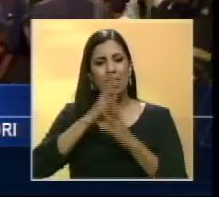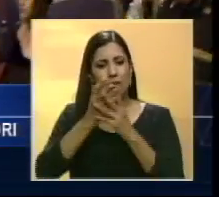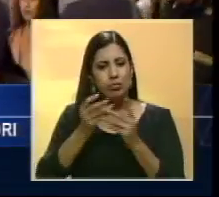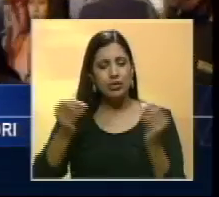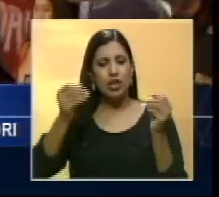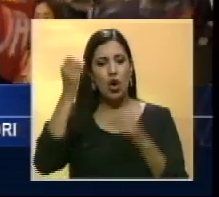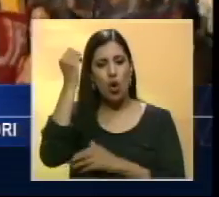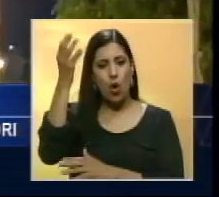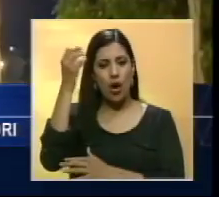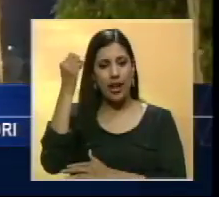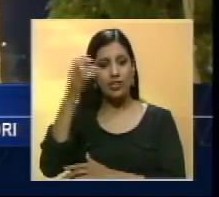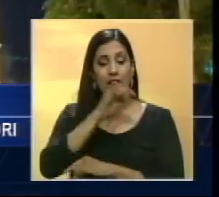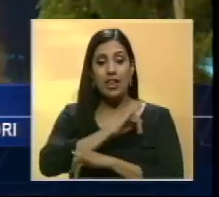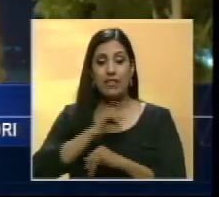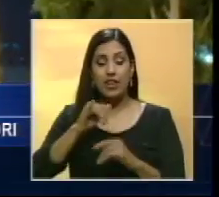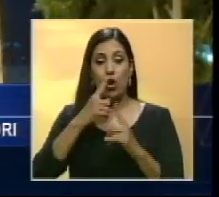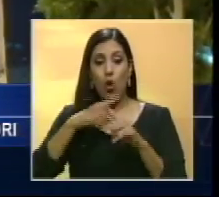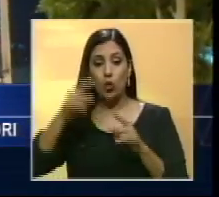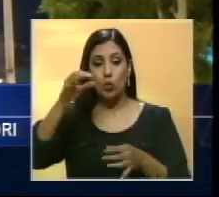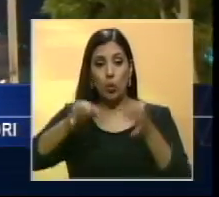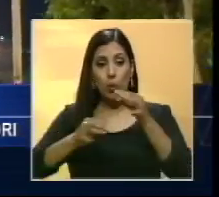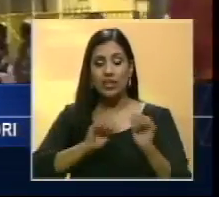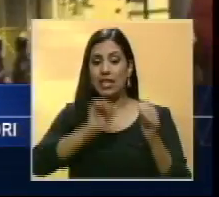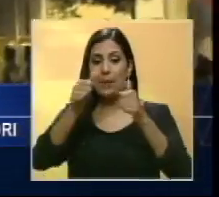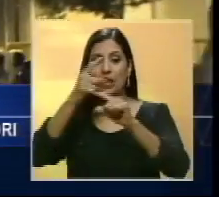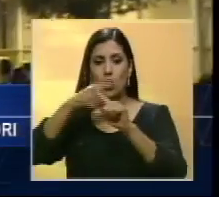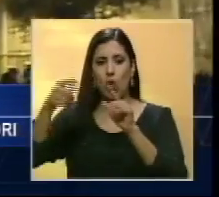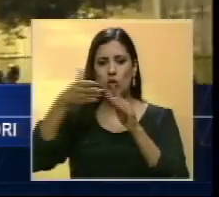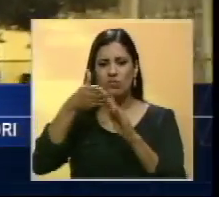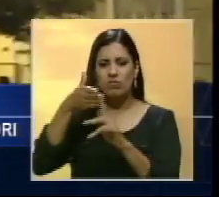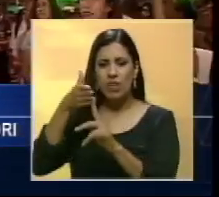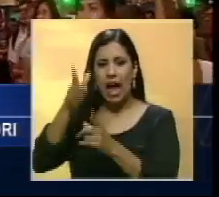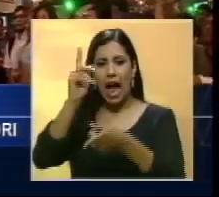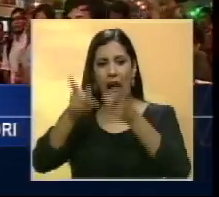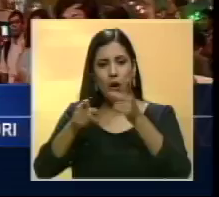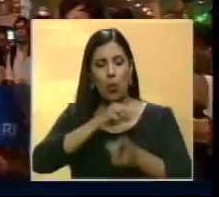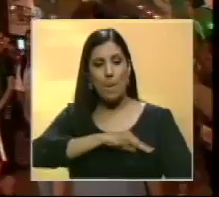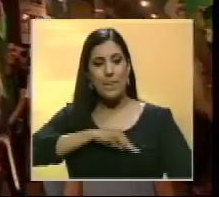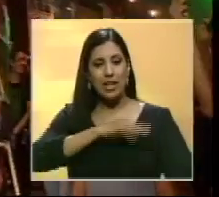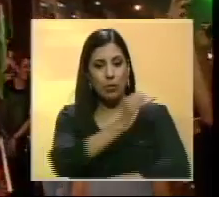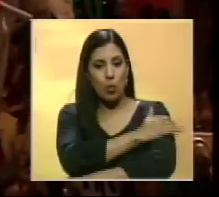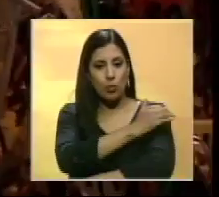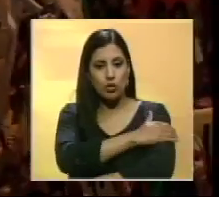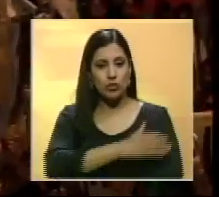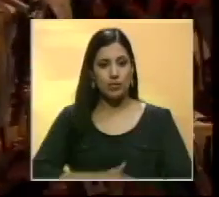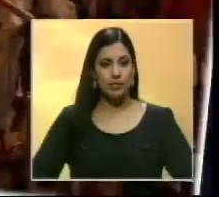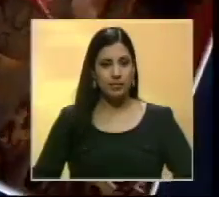disolvió el Congreso, intervino el Poder Judicial e inició persecuciones de algunos miembros de la oposición.